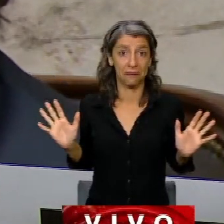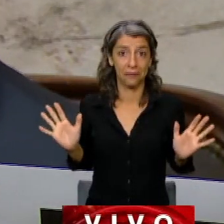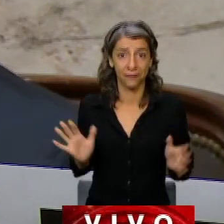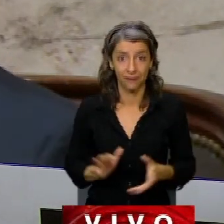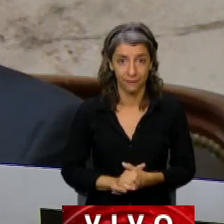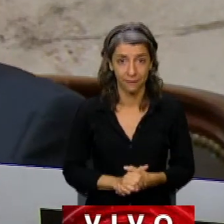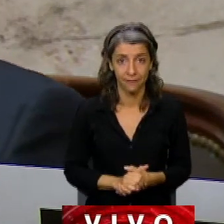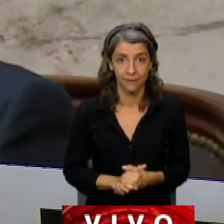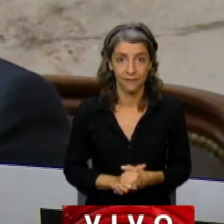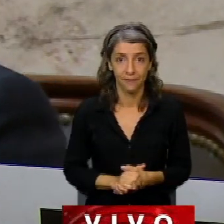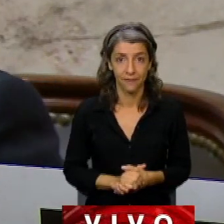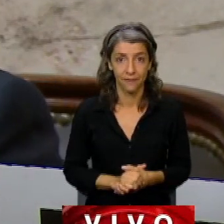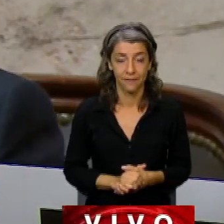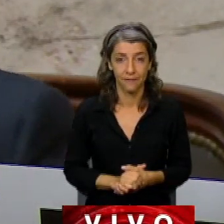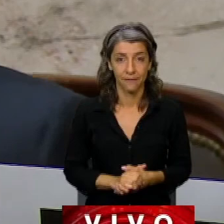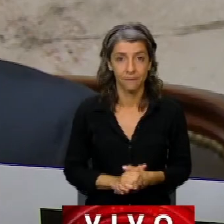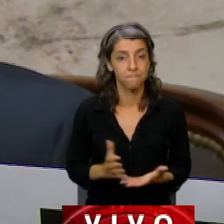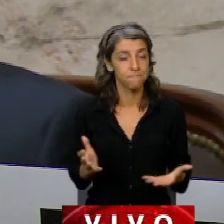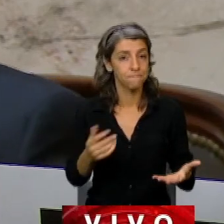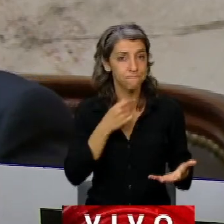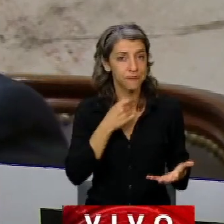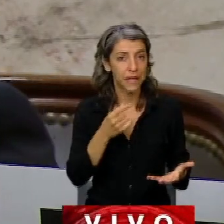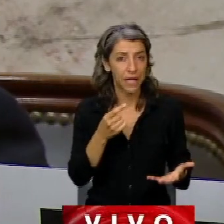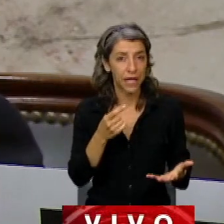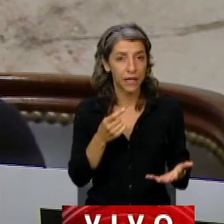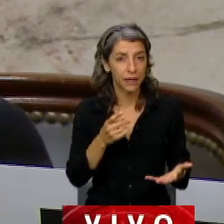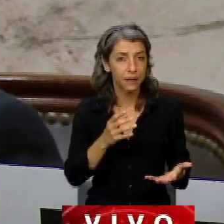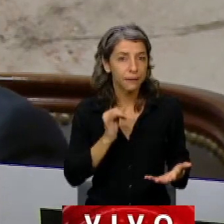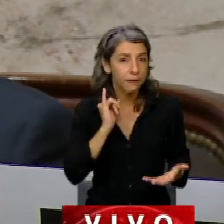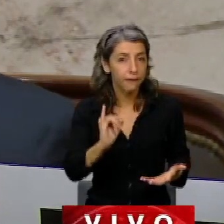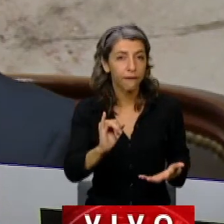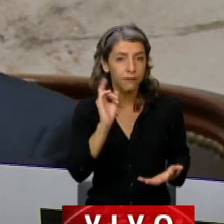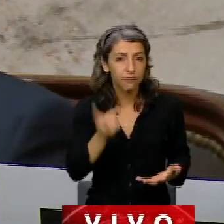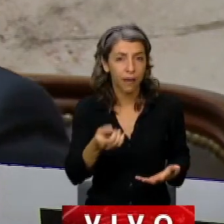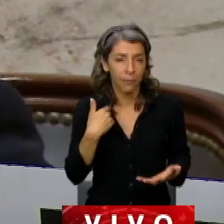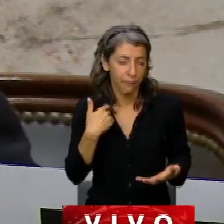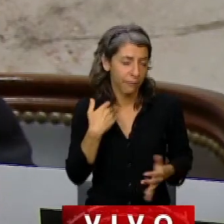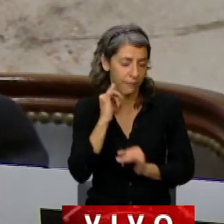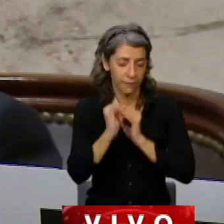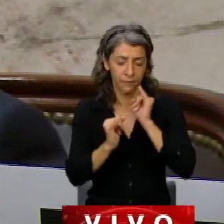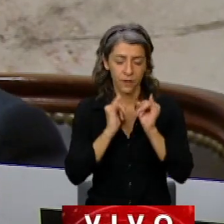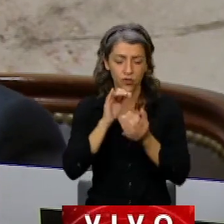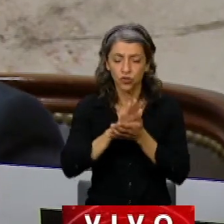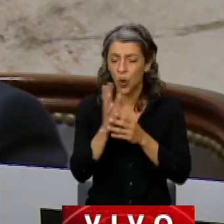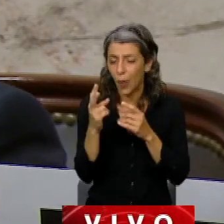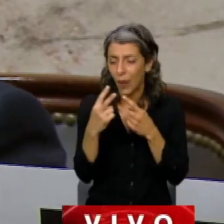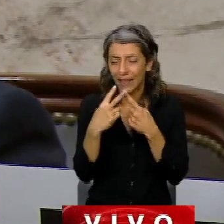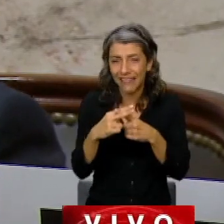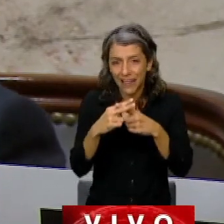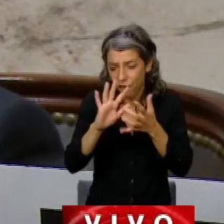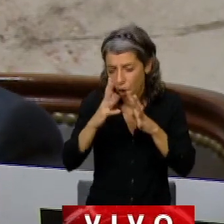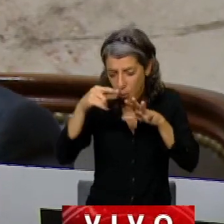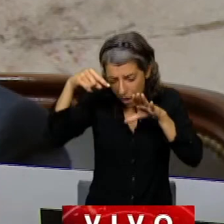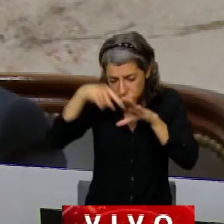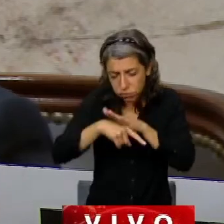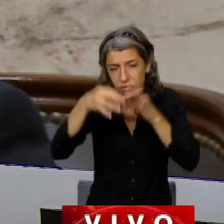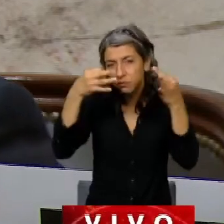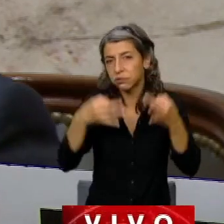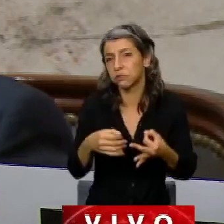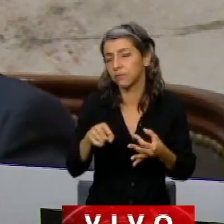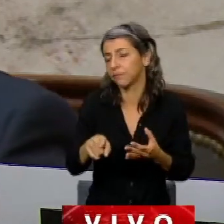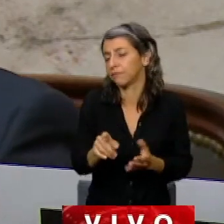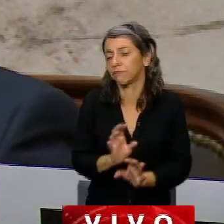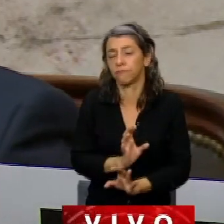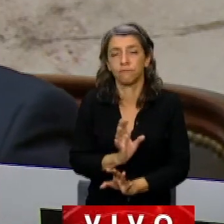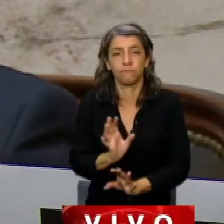Dado esto, quiero concentrarme ahora en la inconsistencia técnica más grosera que tiene este